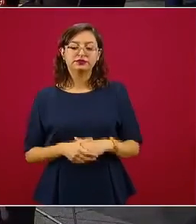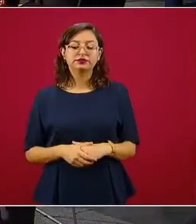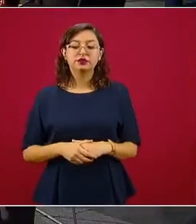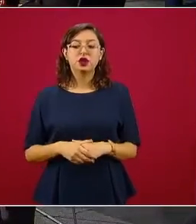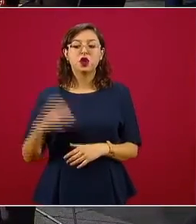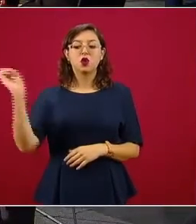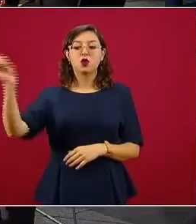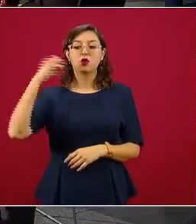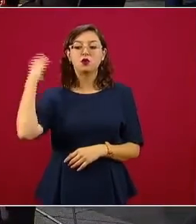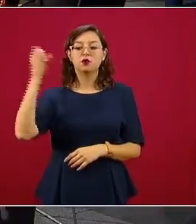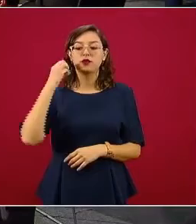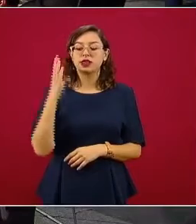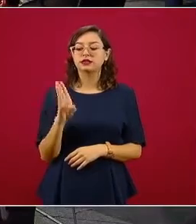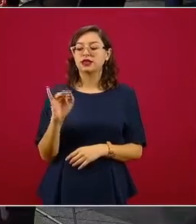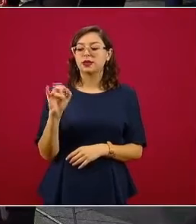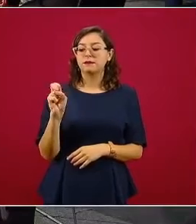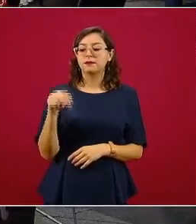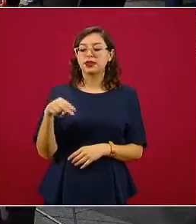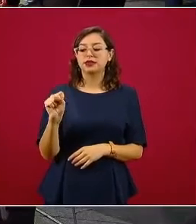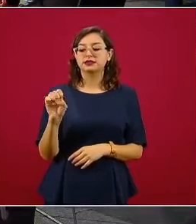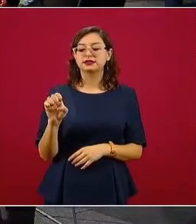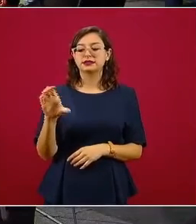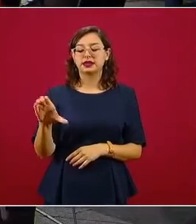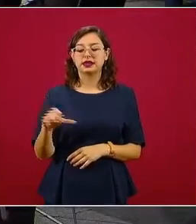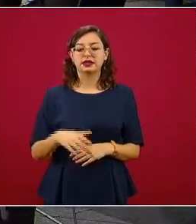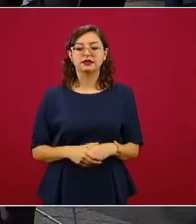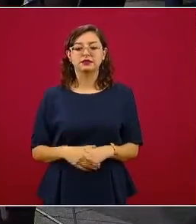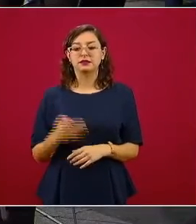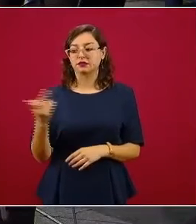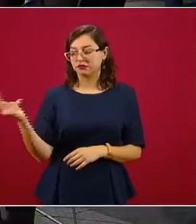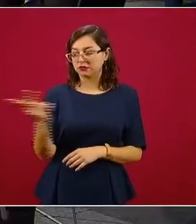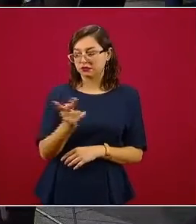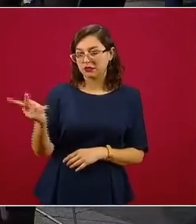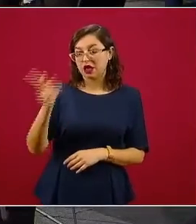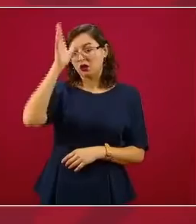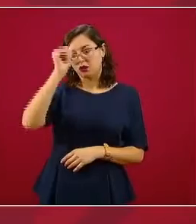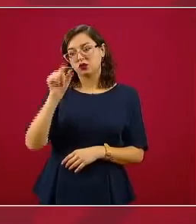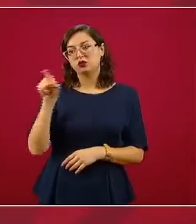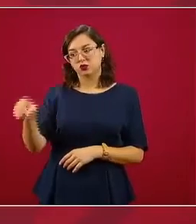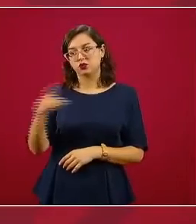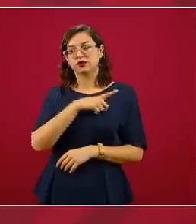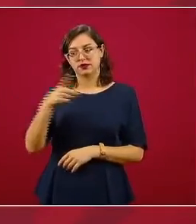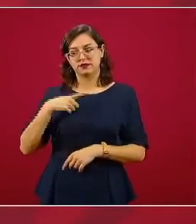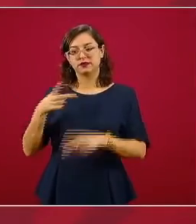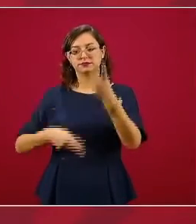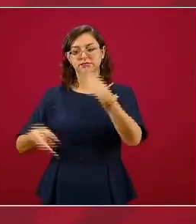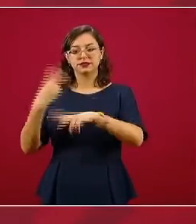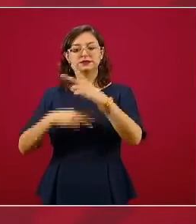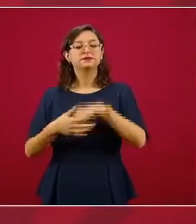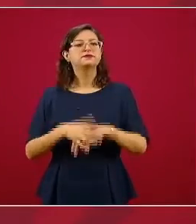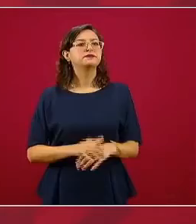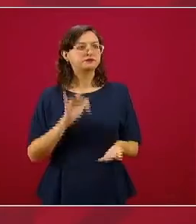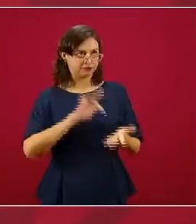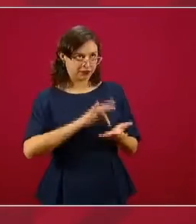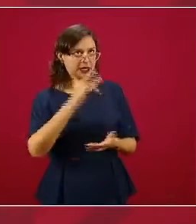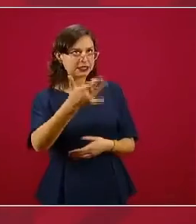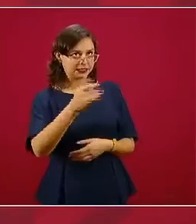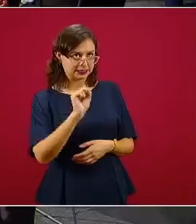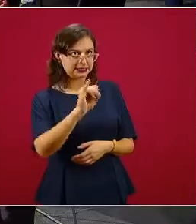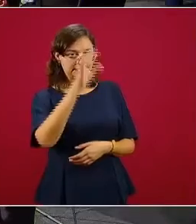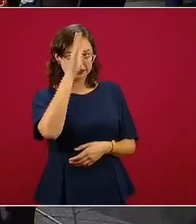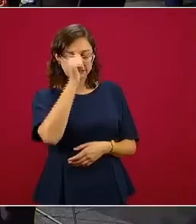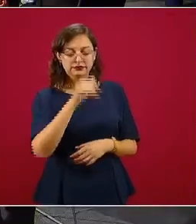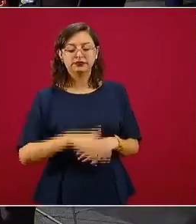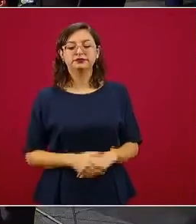de bienestar, nada más que se pongan de acuerdo y tienes que estar tú. Gracias, presente. sí, está bien. Bueno,